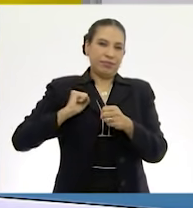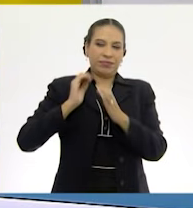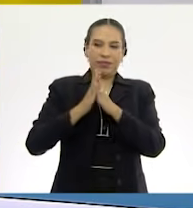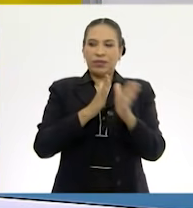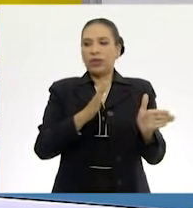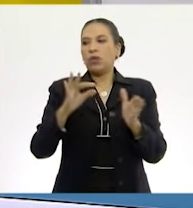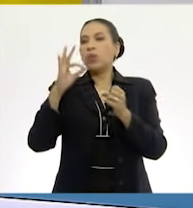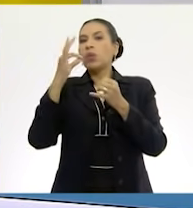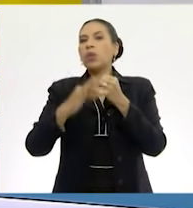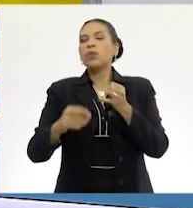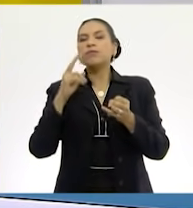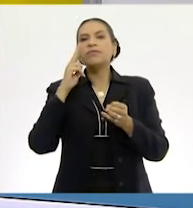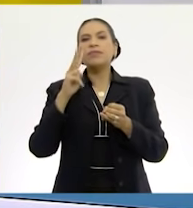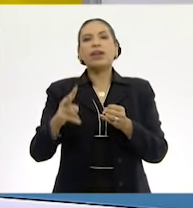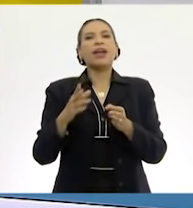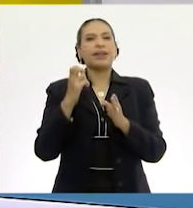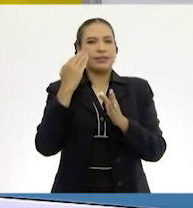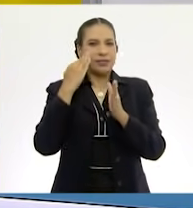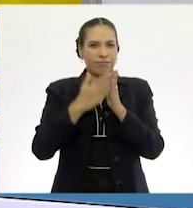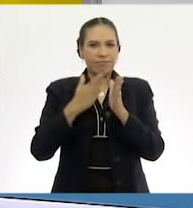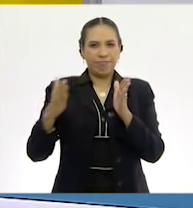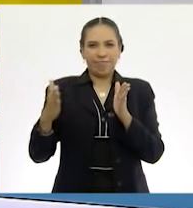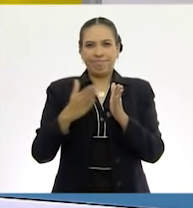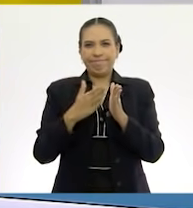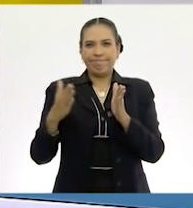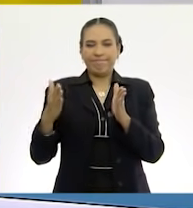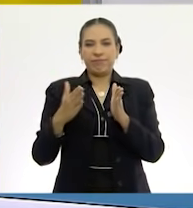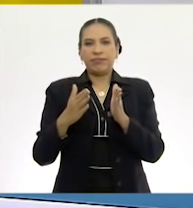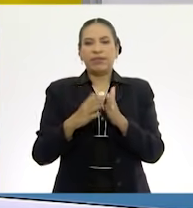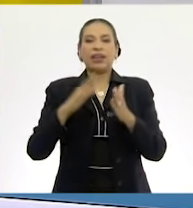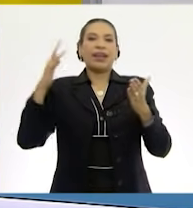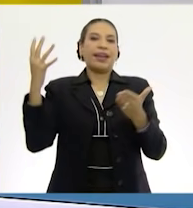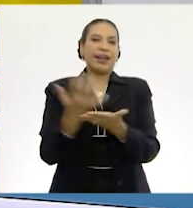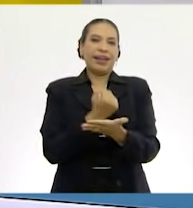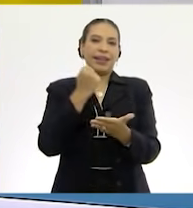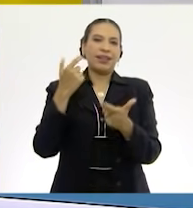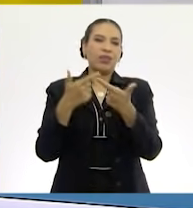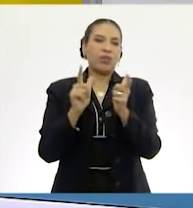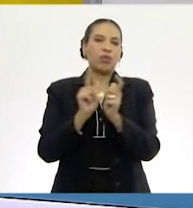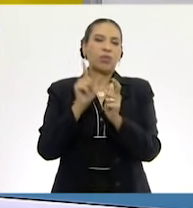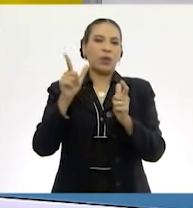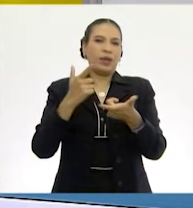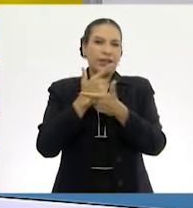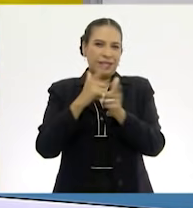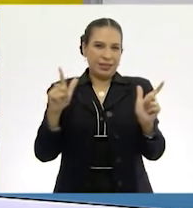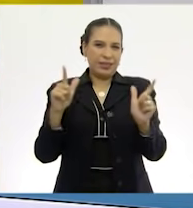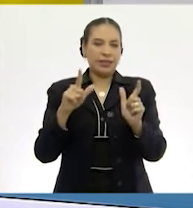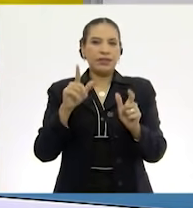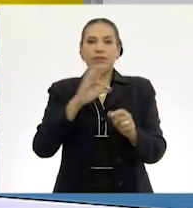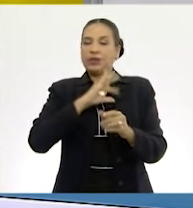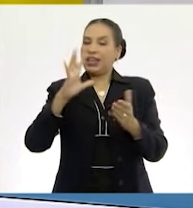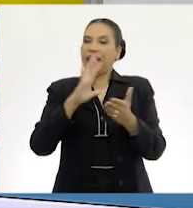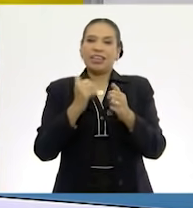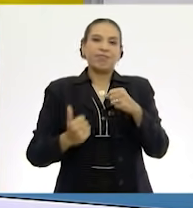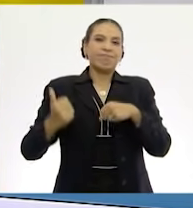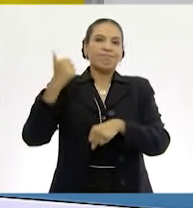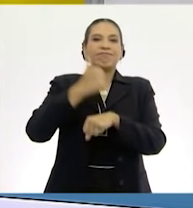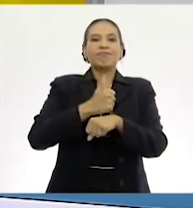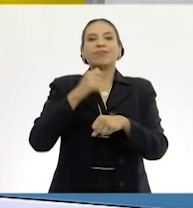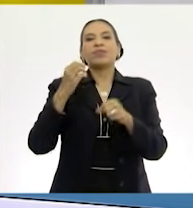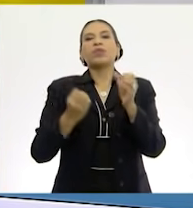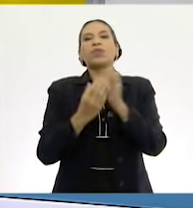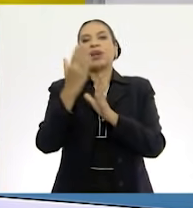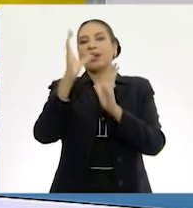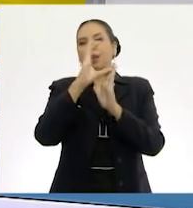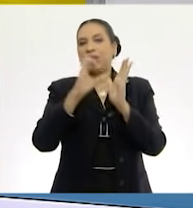último, veremos que este periodo está marcado por el triunfo del Partido Liberal, que logró consolidarse creando una